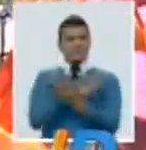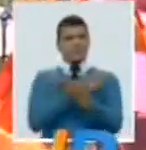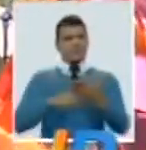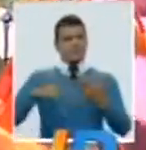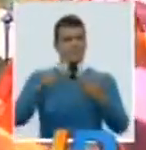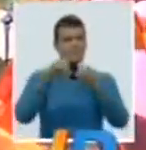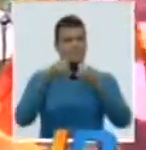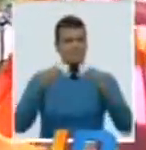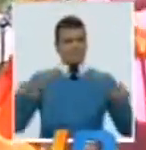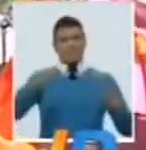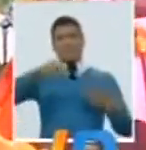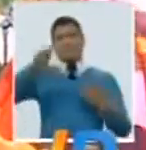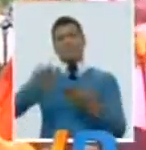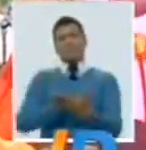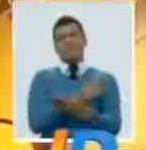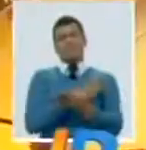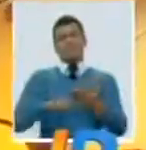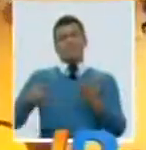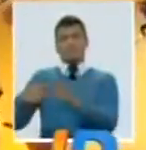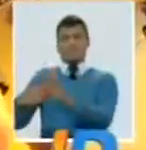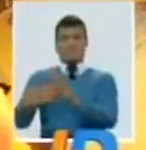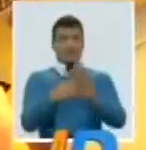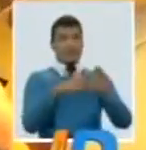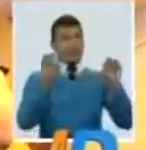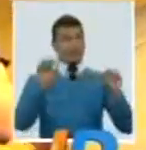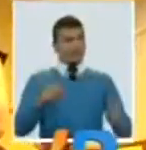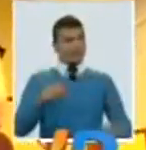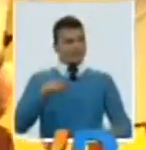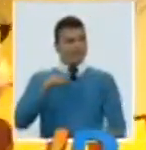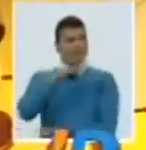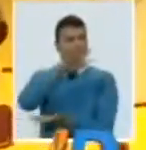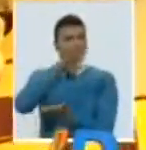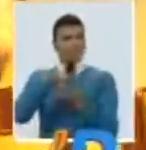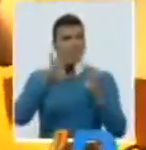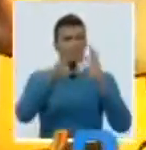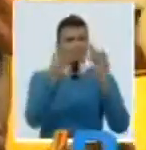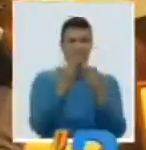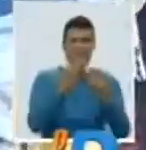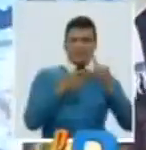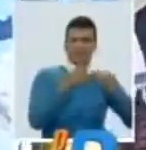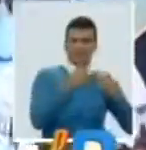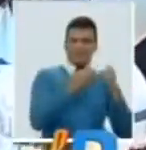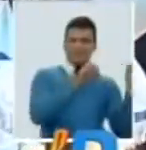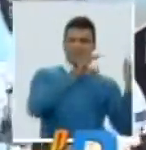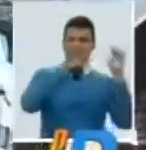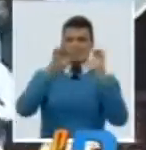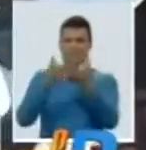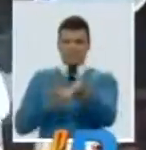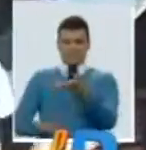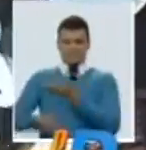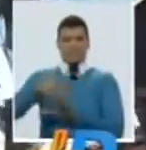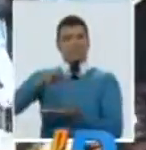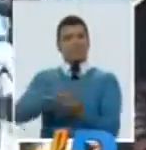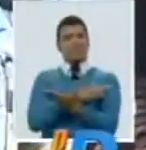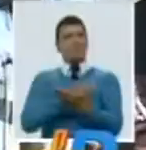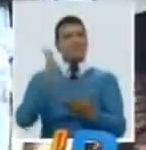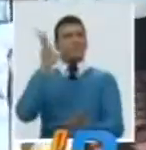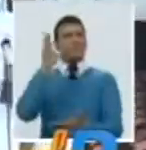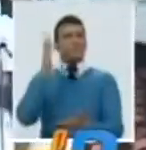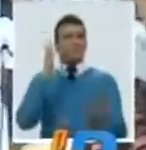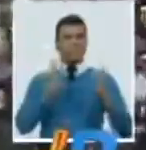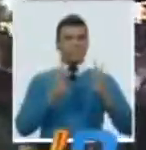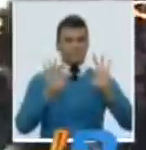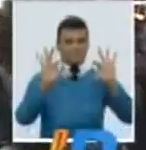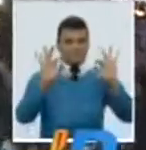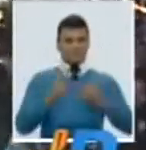gran variedad de conciertos han sido la excusa perfecta para que los familiares y amigos se reúnan al son de la buena música.